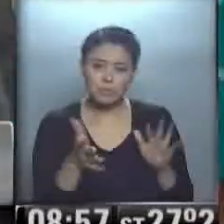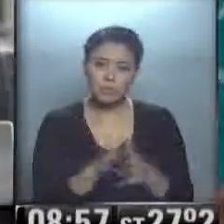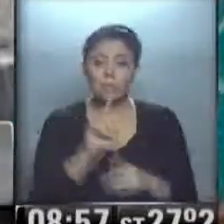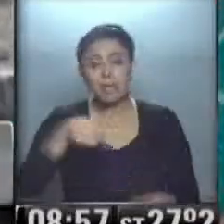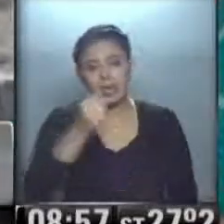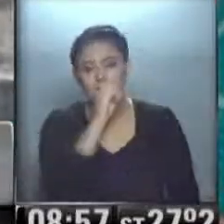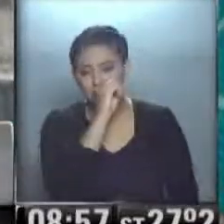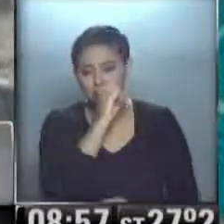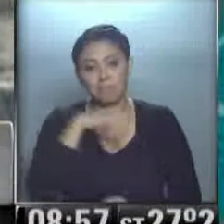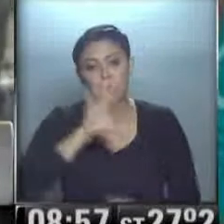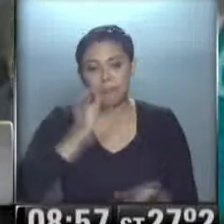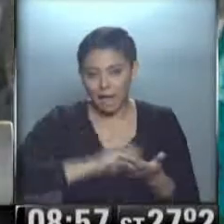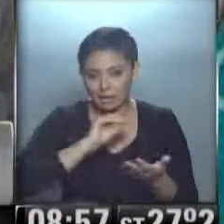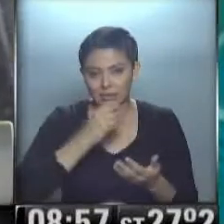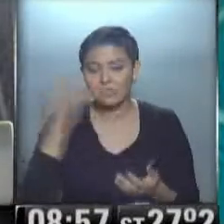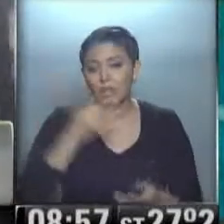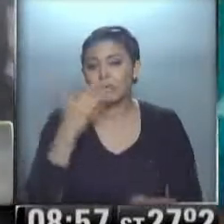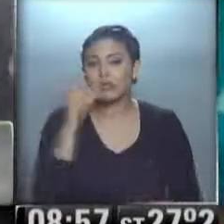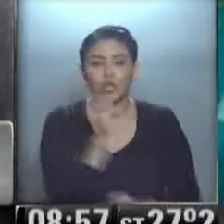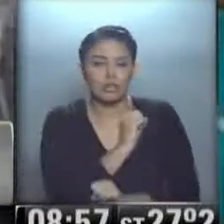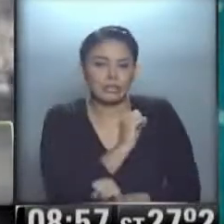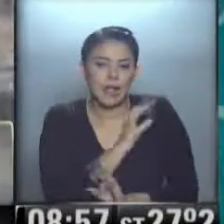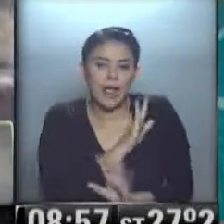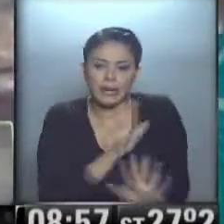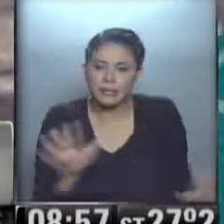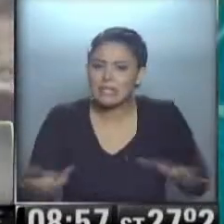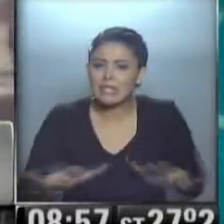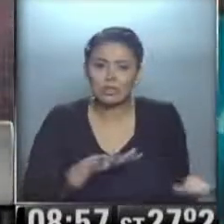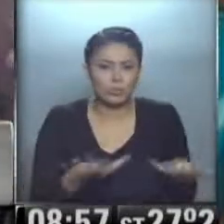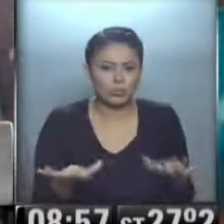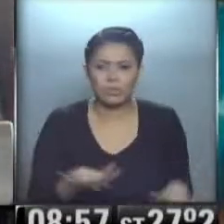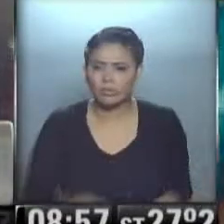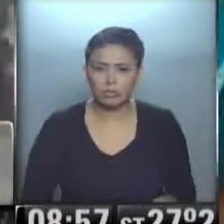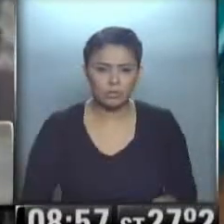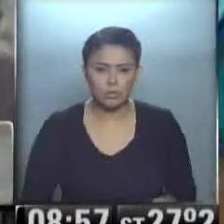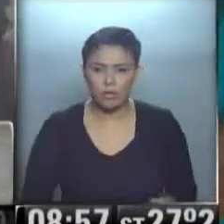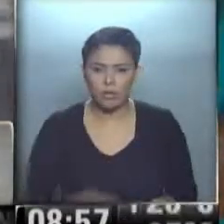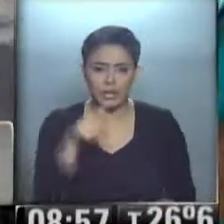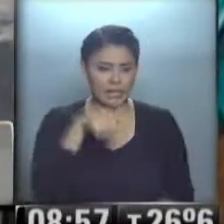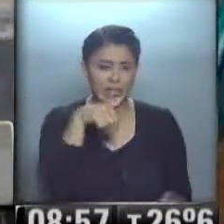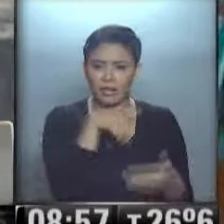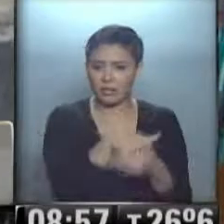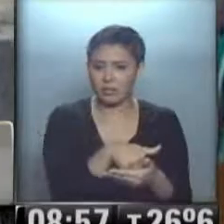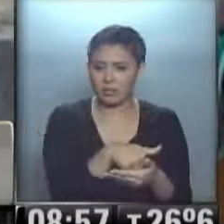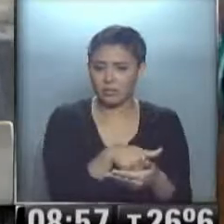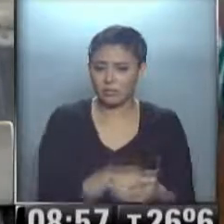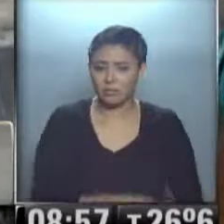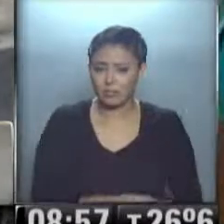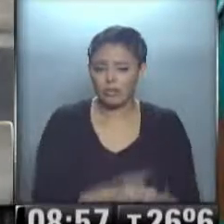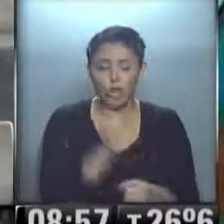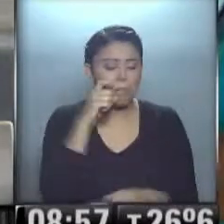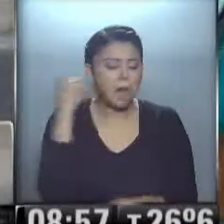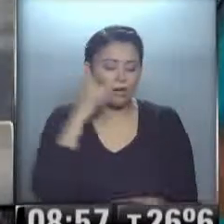mañana seguramente pero es deplorable el estado en que se encuentra esta estación terminal es